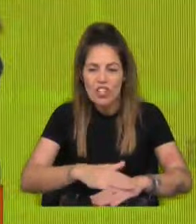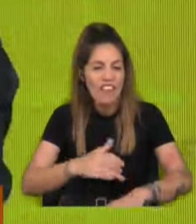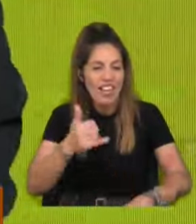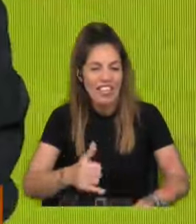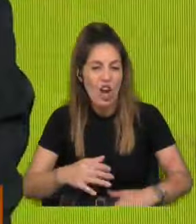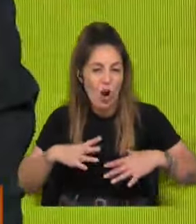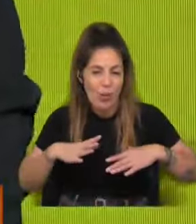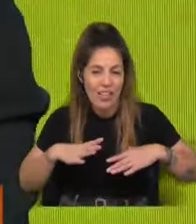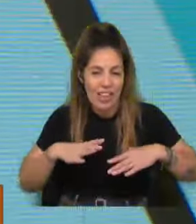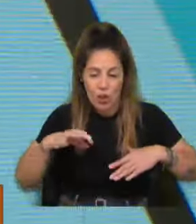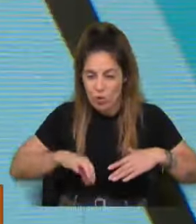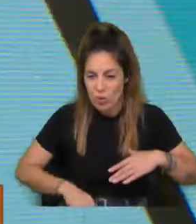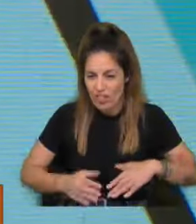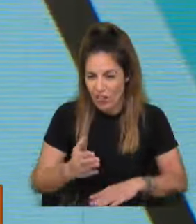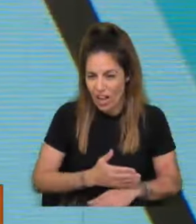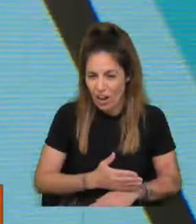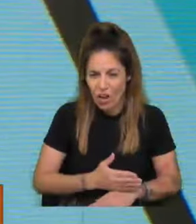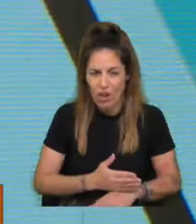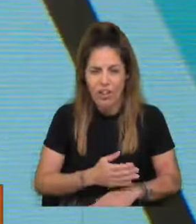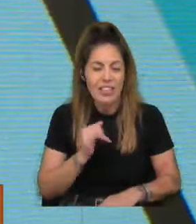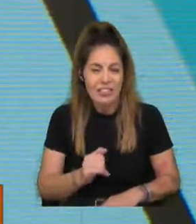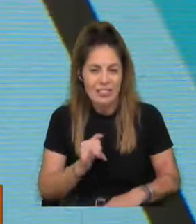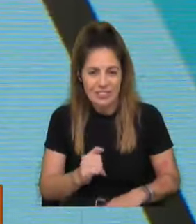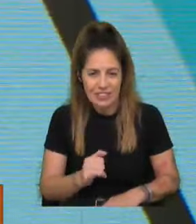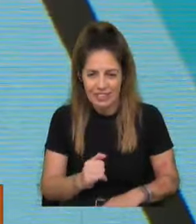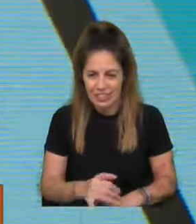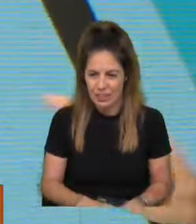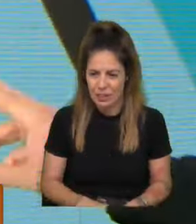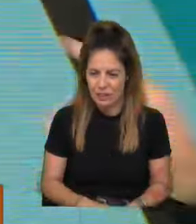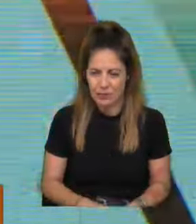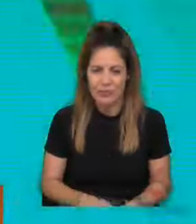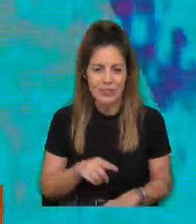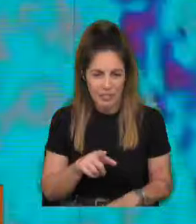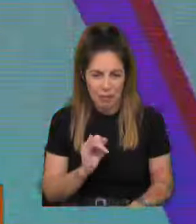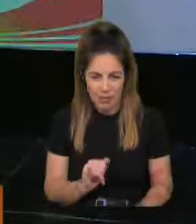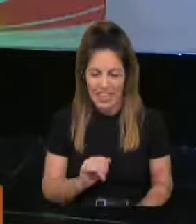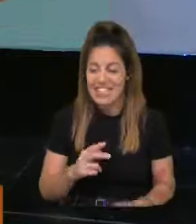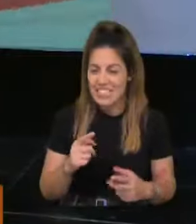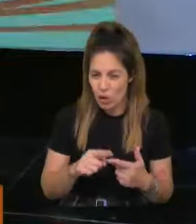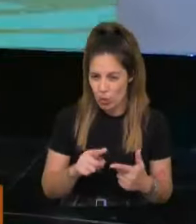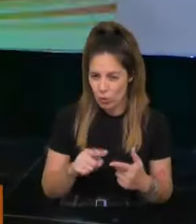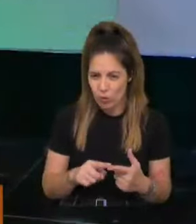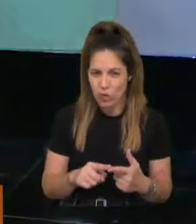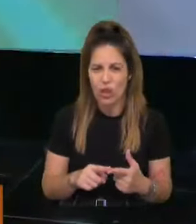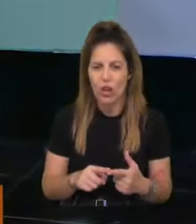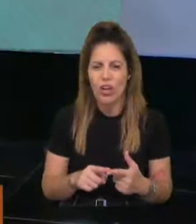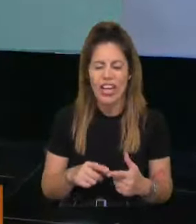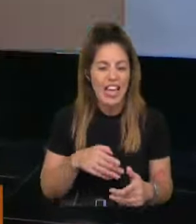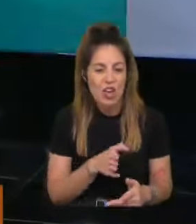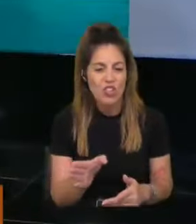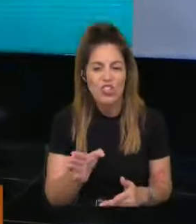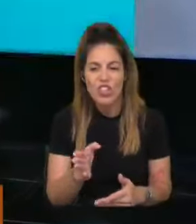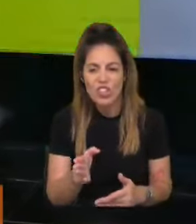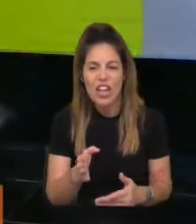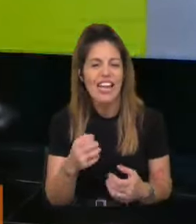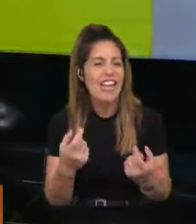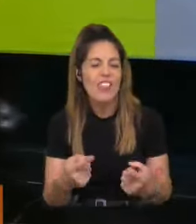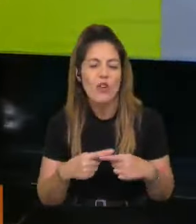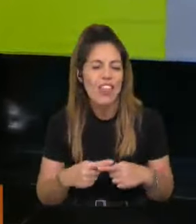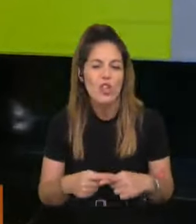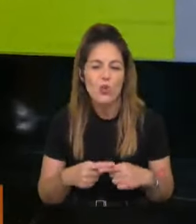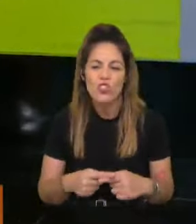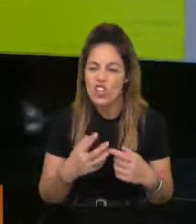jubilados tu planteo está suendo lo técnico y lo político que son indisociables des segundo componente elusión y evasión fiscal segundo componente hay que dar una discusión